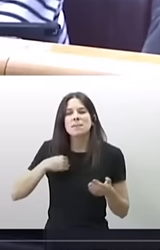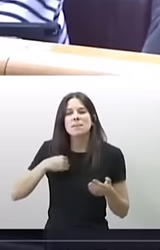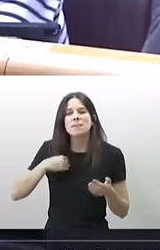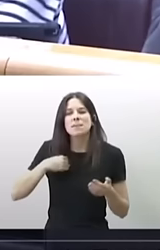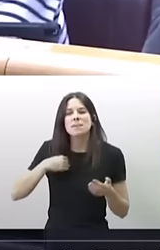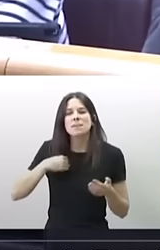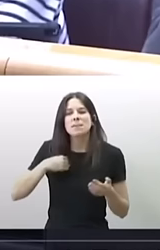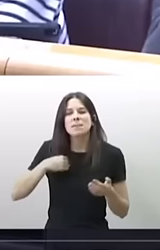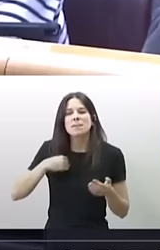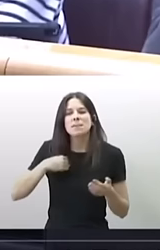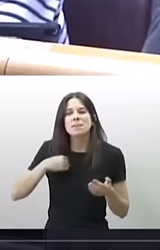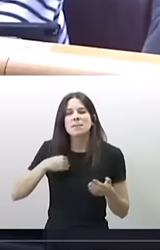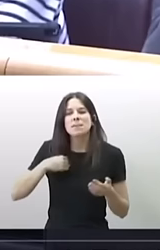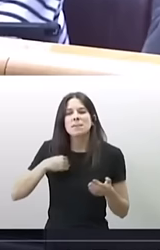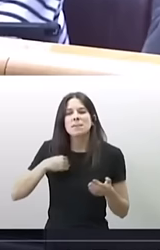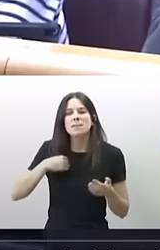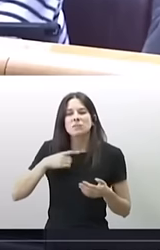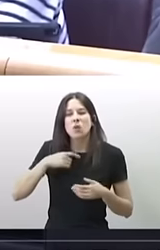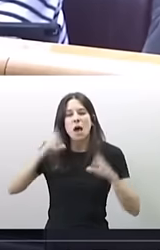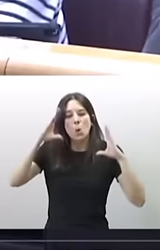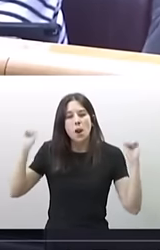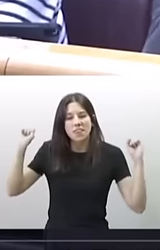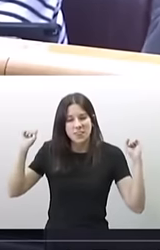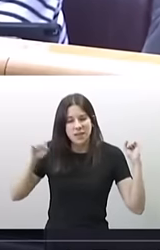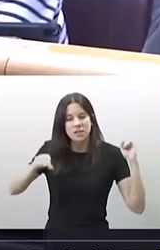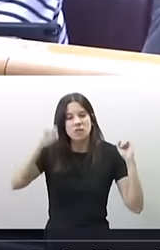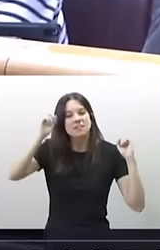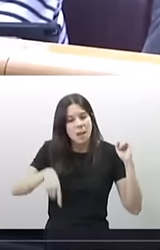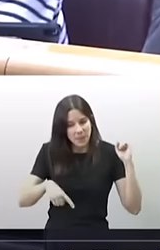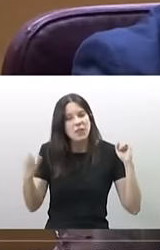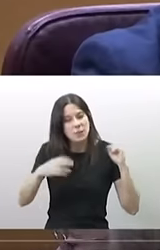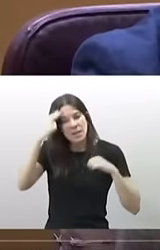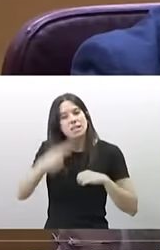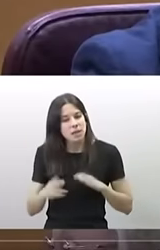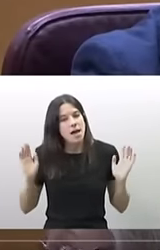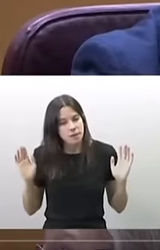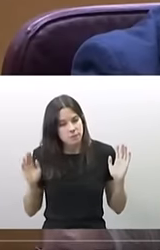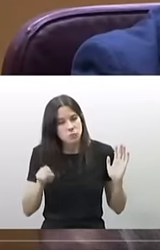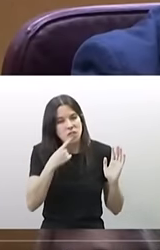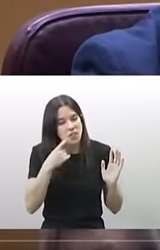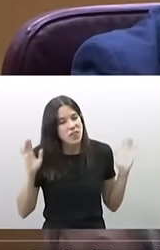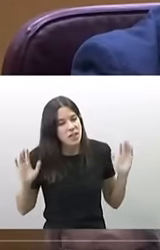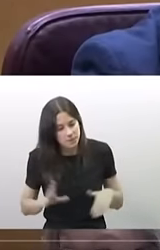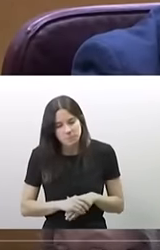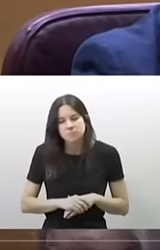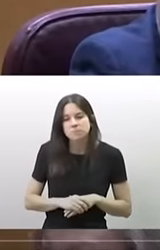máxima autoridad. No vamos a repetir eso. Al que ustedes también deberían respetar. Pero miren,